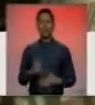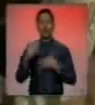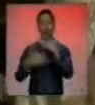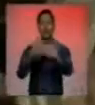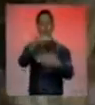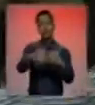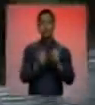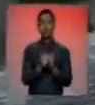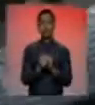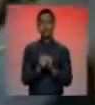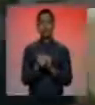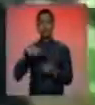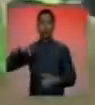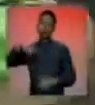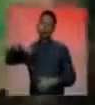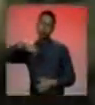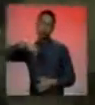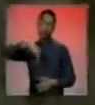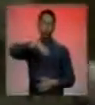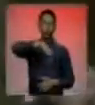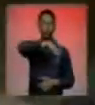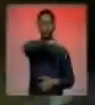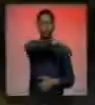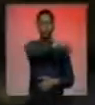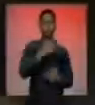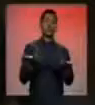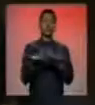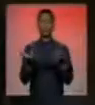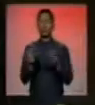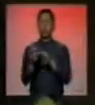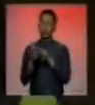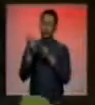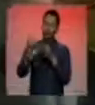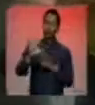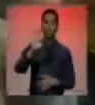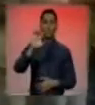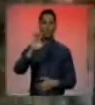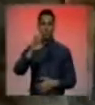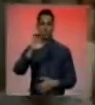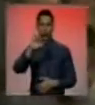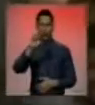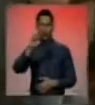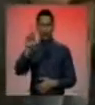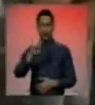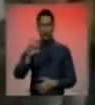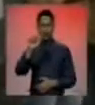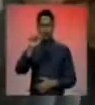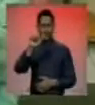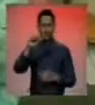bajar la comida con una caminata efectuada en el sector de Fertiza. Reportó desde Guayaquil